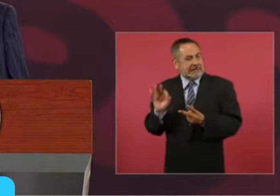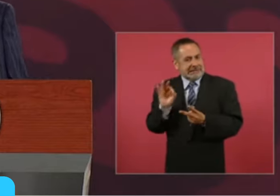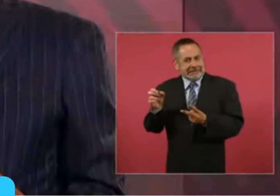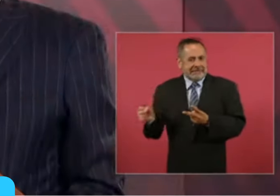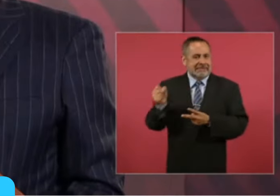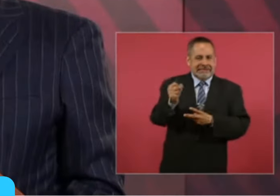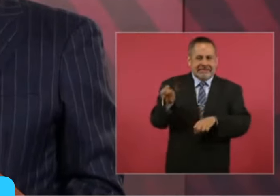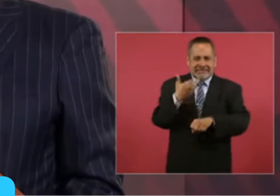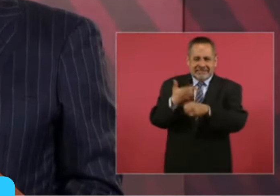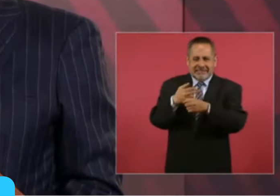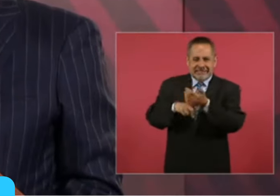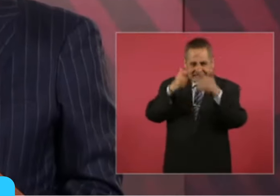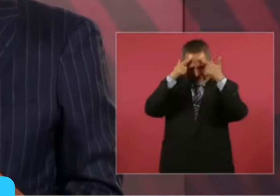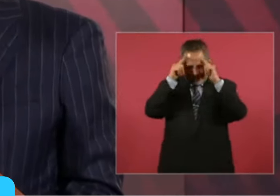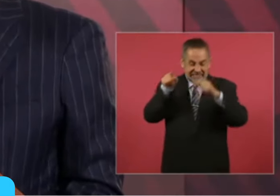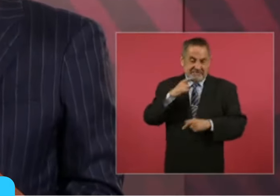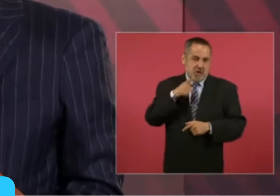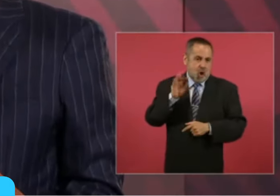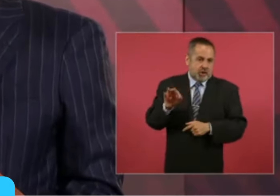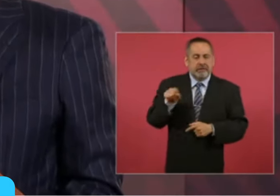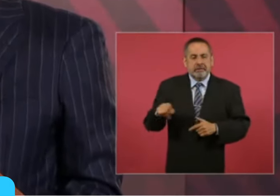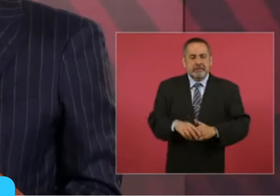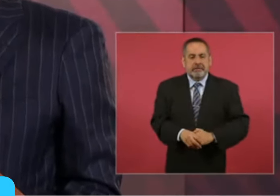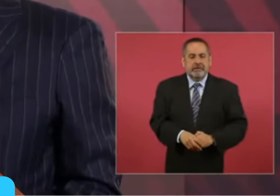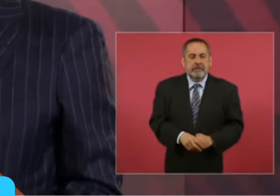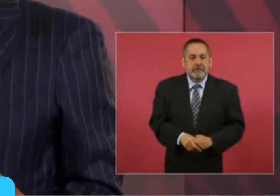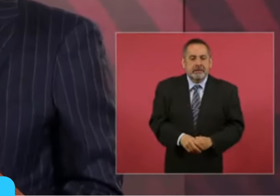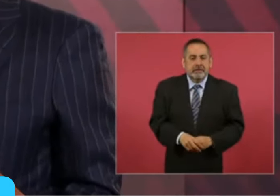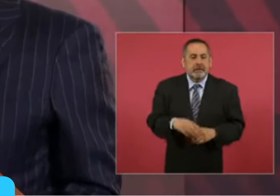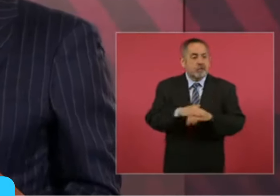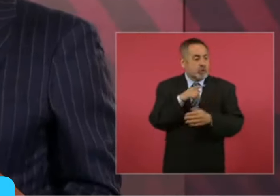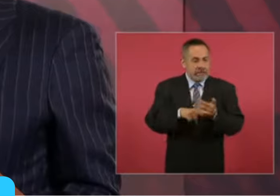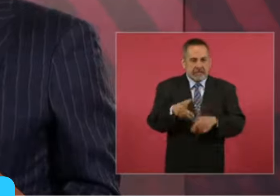para que fuese el secretario de Marina, por